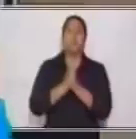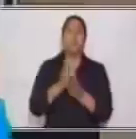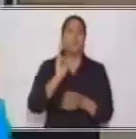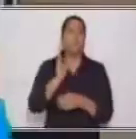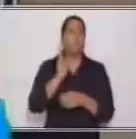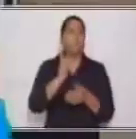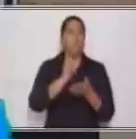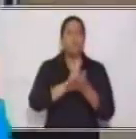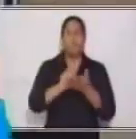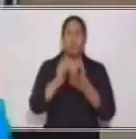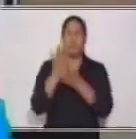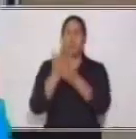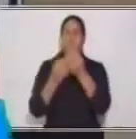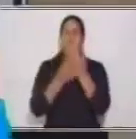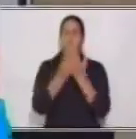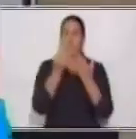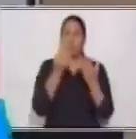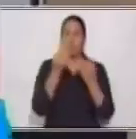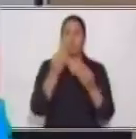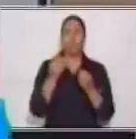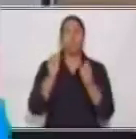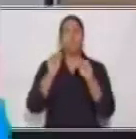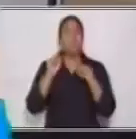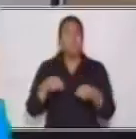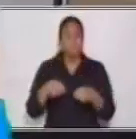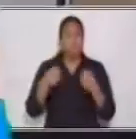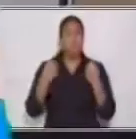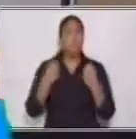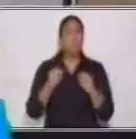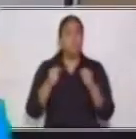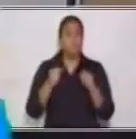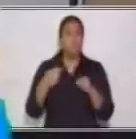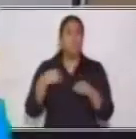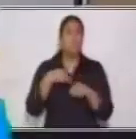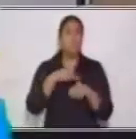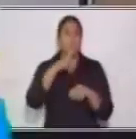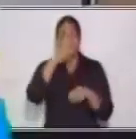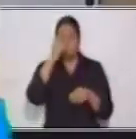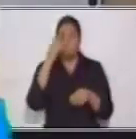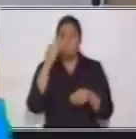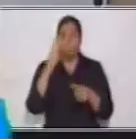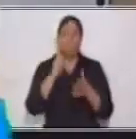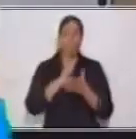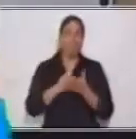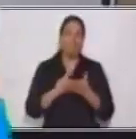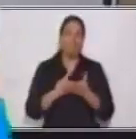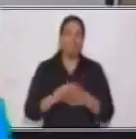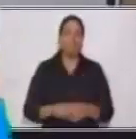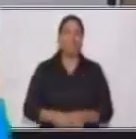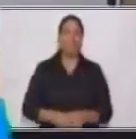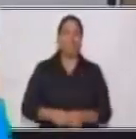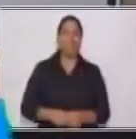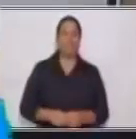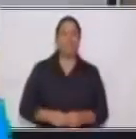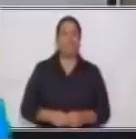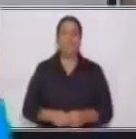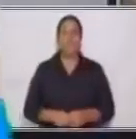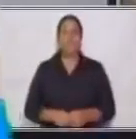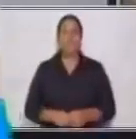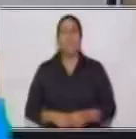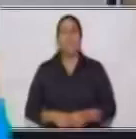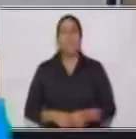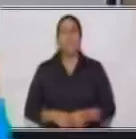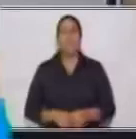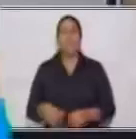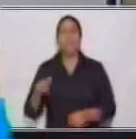nuestras manos para poder realizar nuestras tareas en limpieza. Bueno, empecemos.